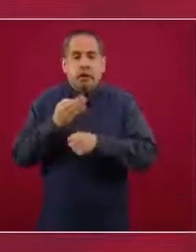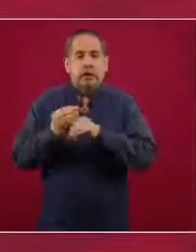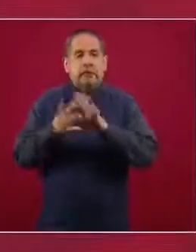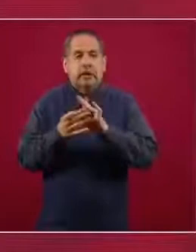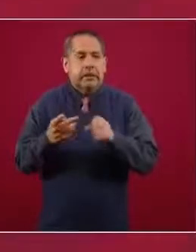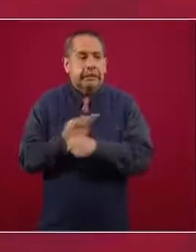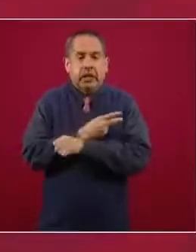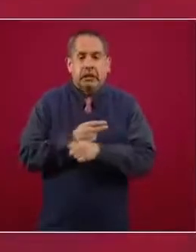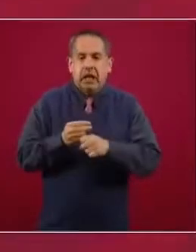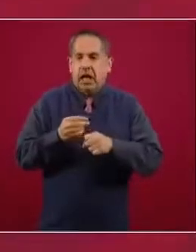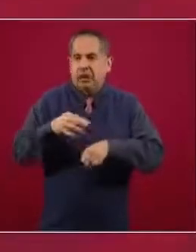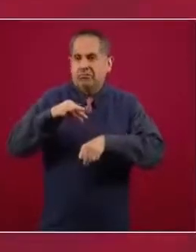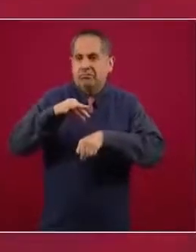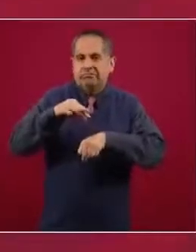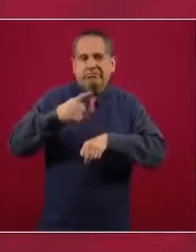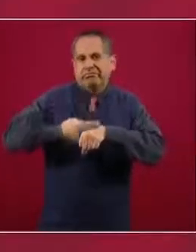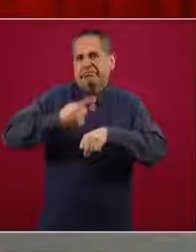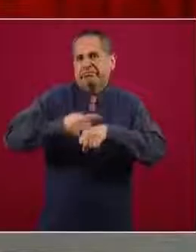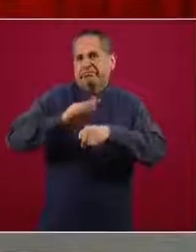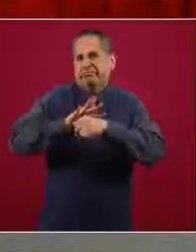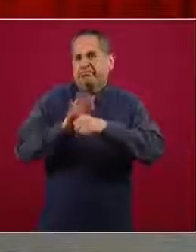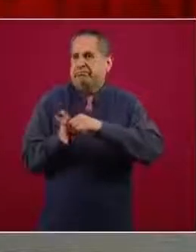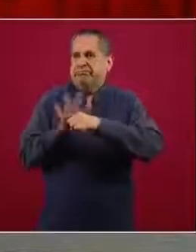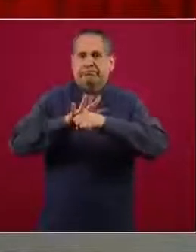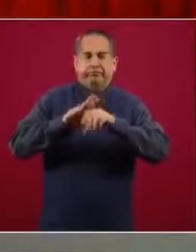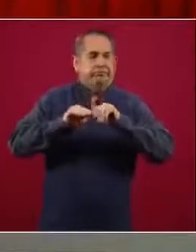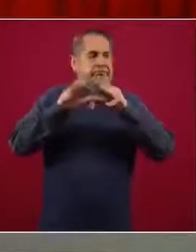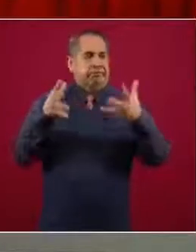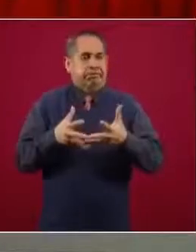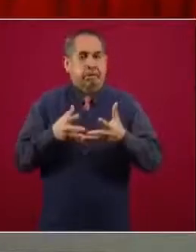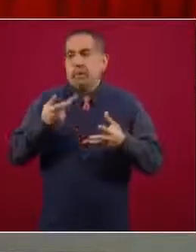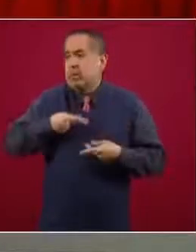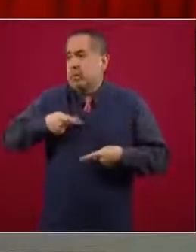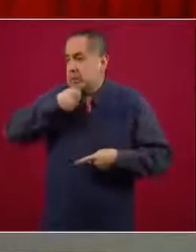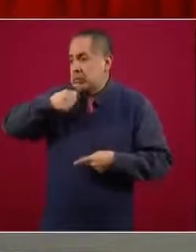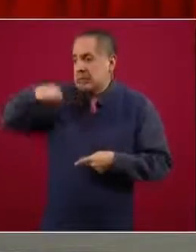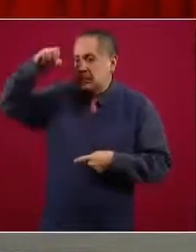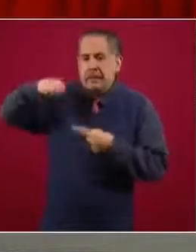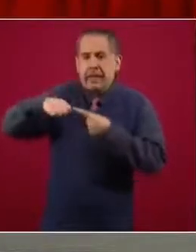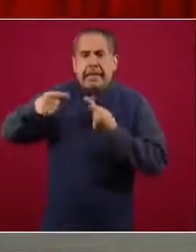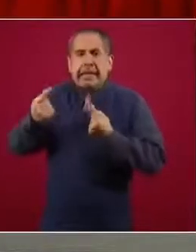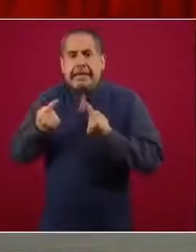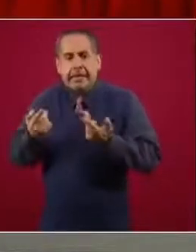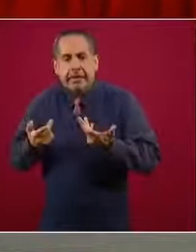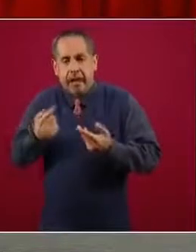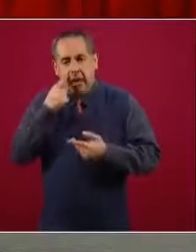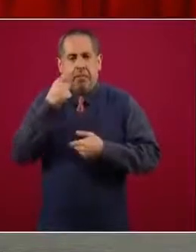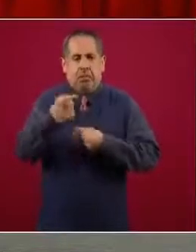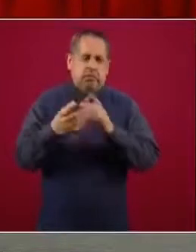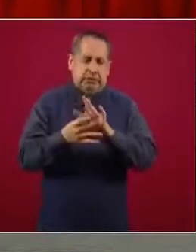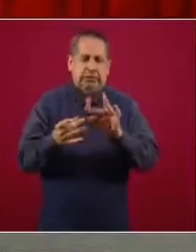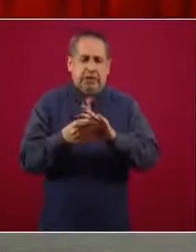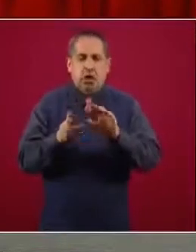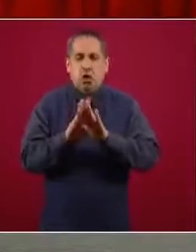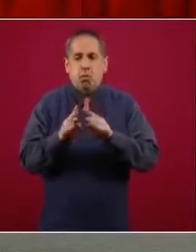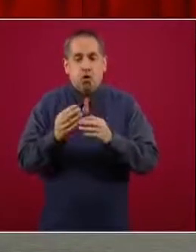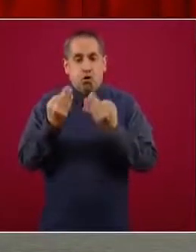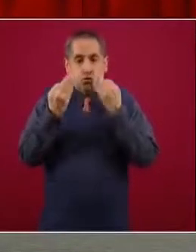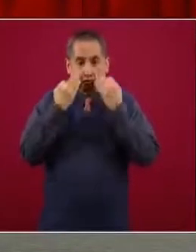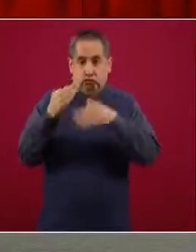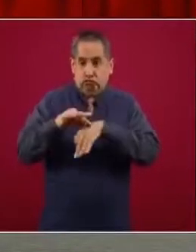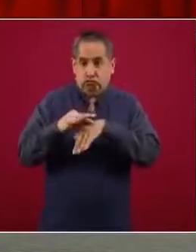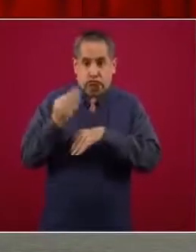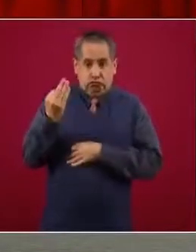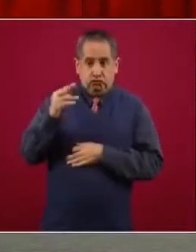como este, como la pandemia, puede tener para las personas adultas mayores. Y veremos la relación entre el testimonio